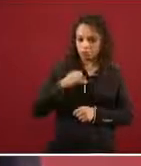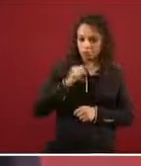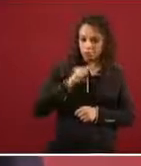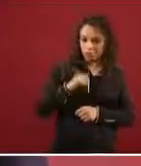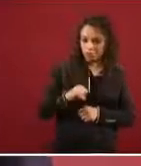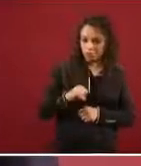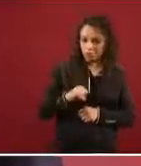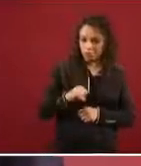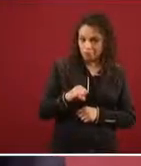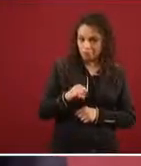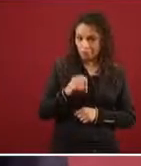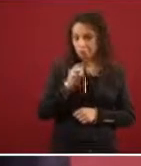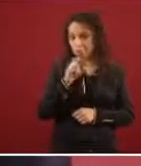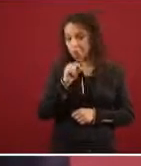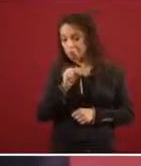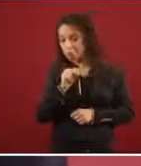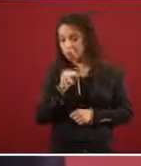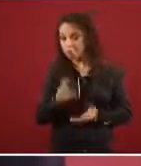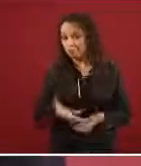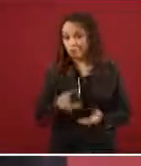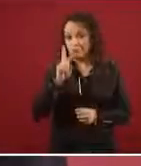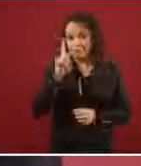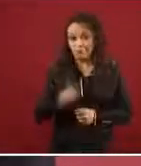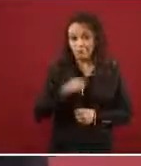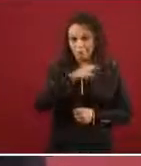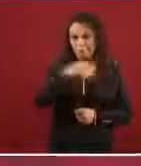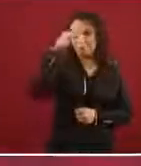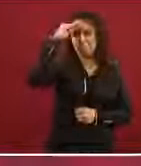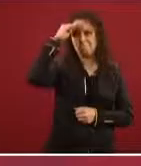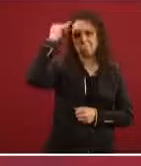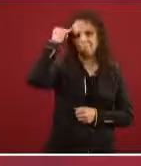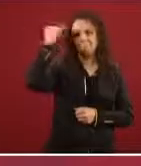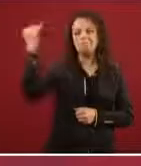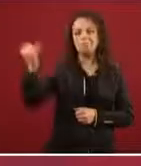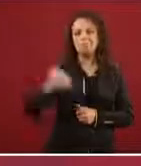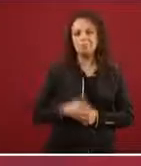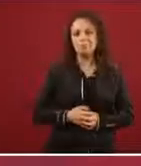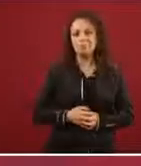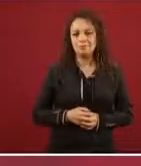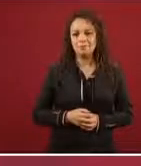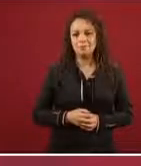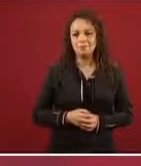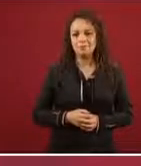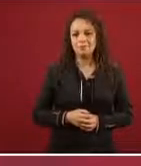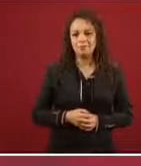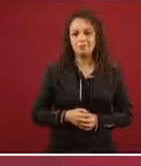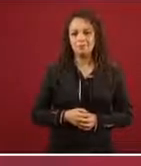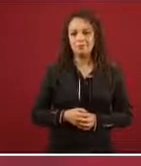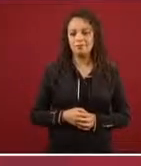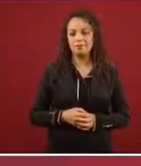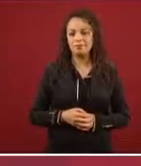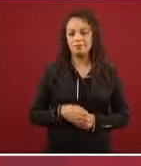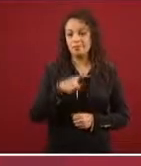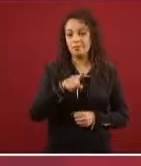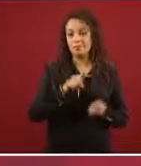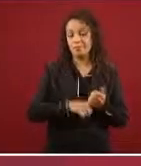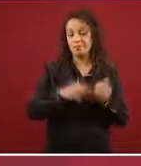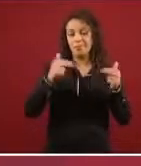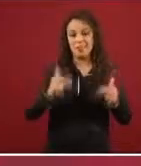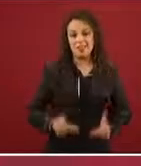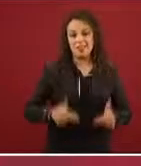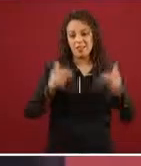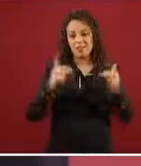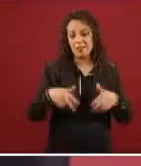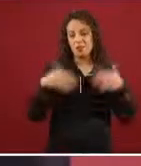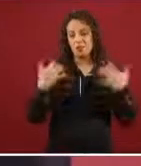Imagínense un negocio como el de la compra de las plantas